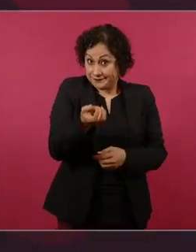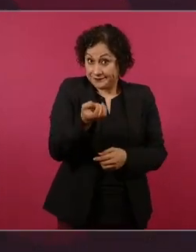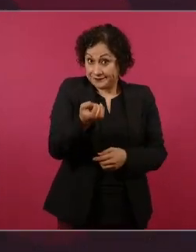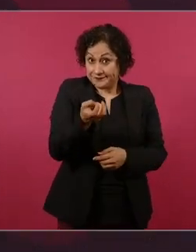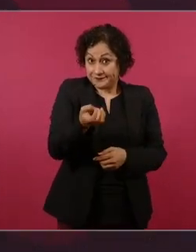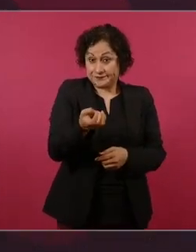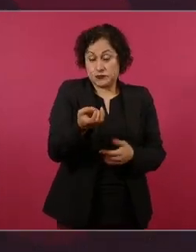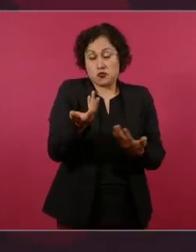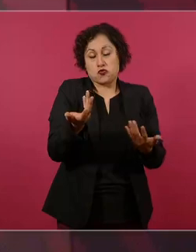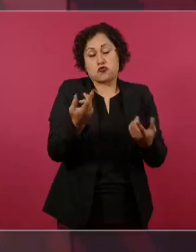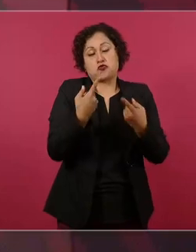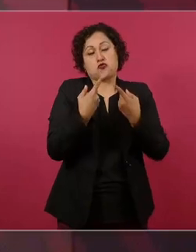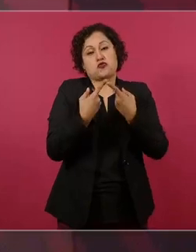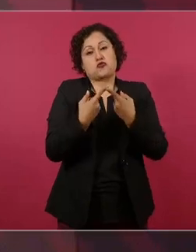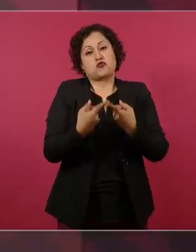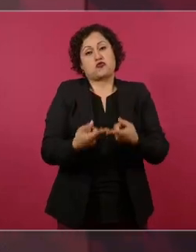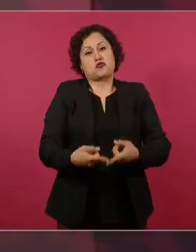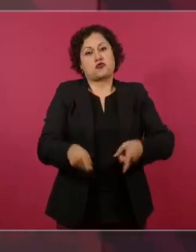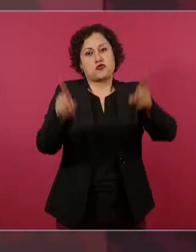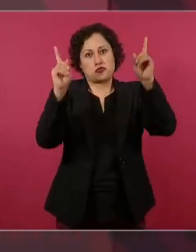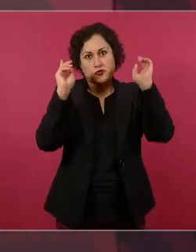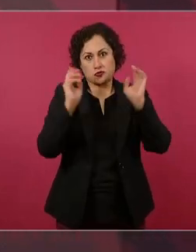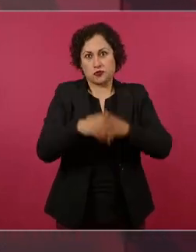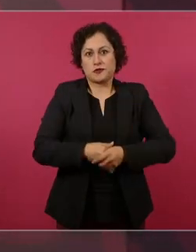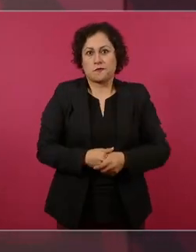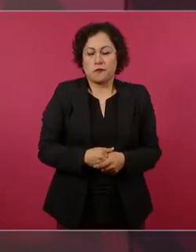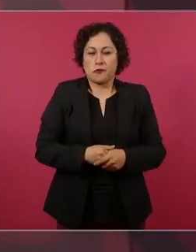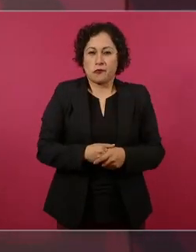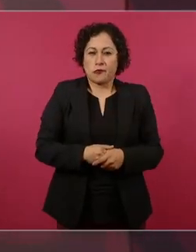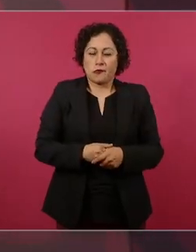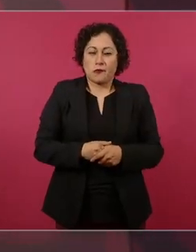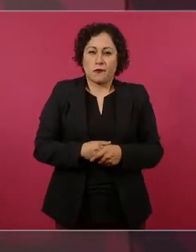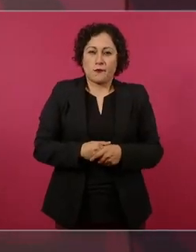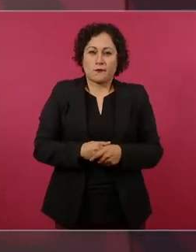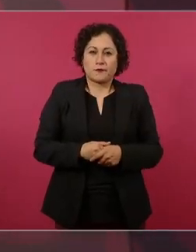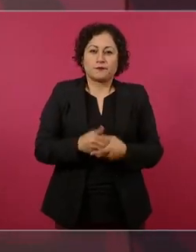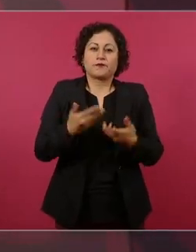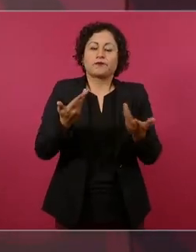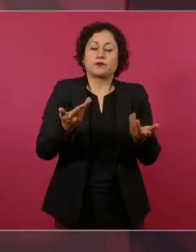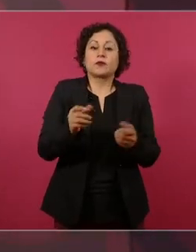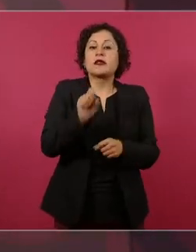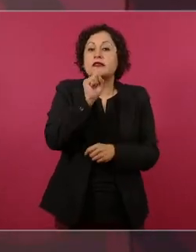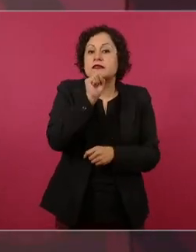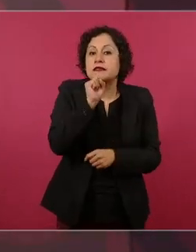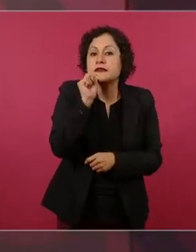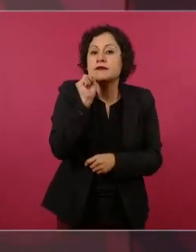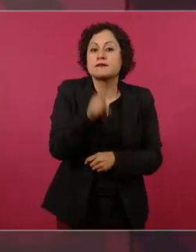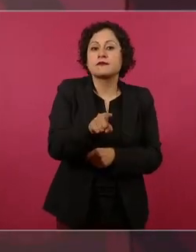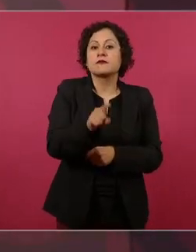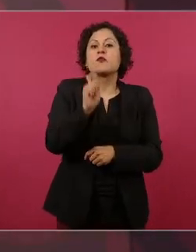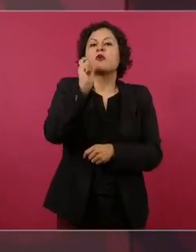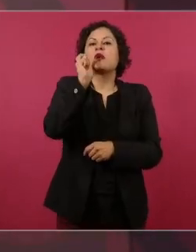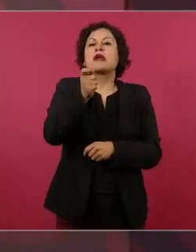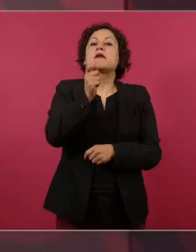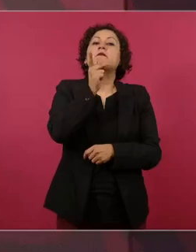en cuanto a la lucha por el petróleo?